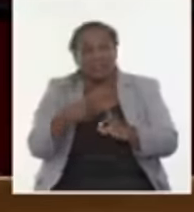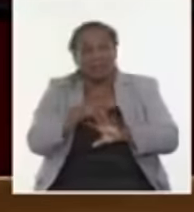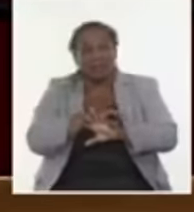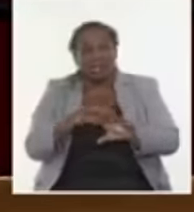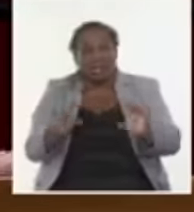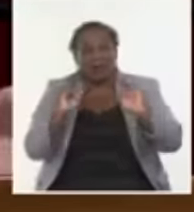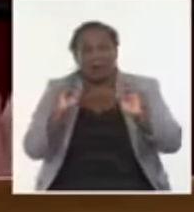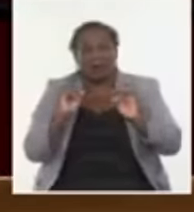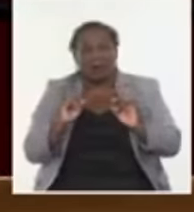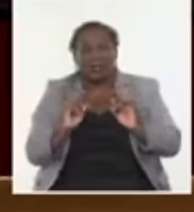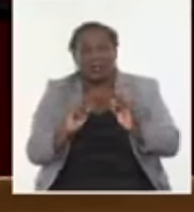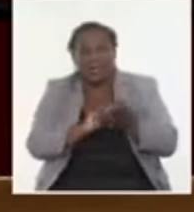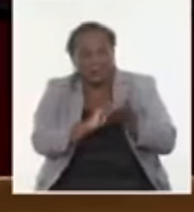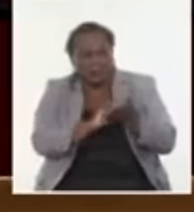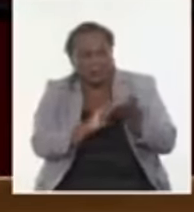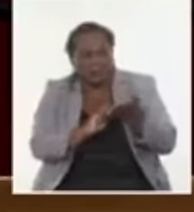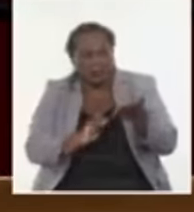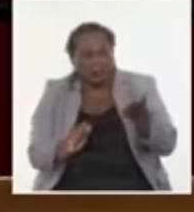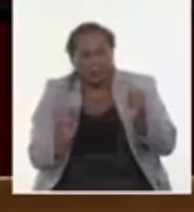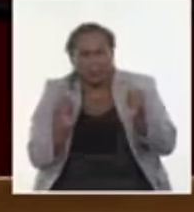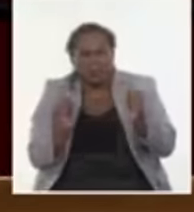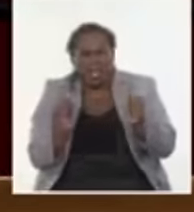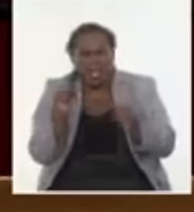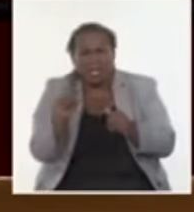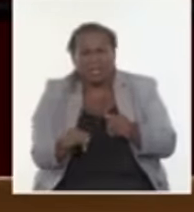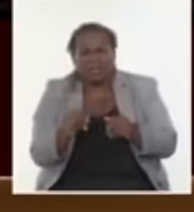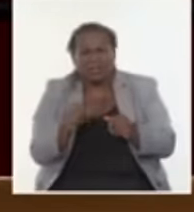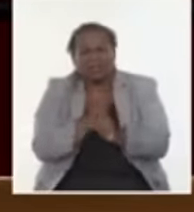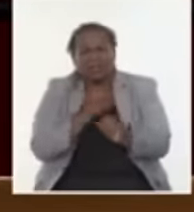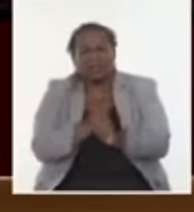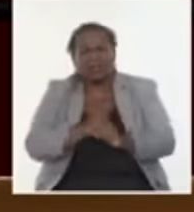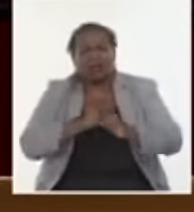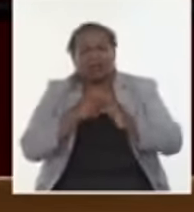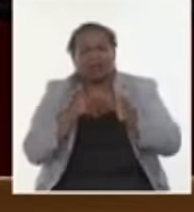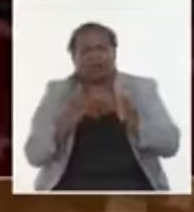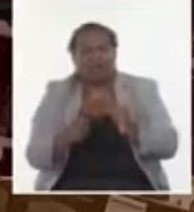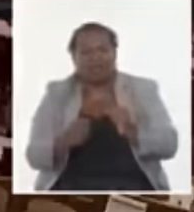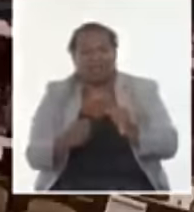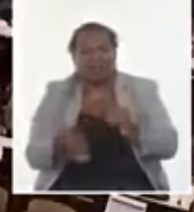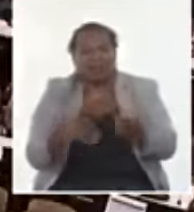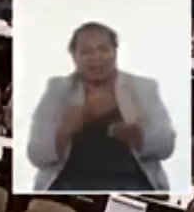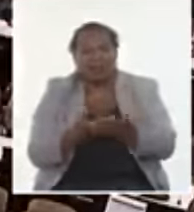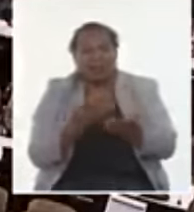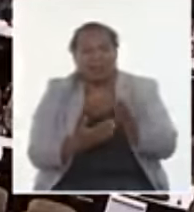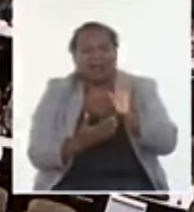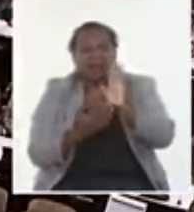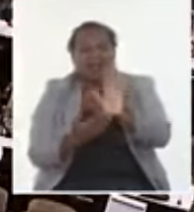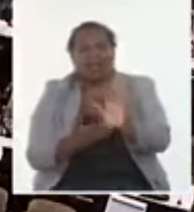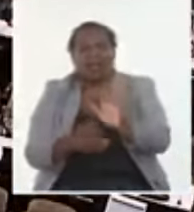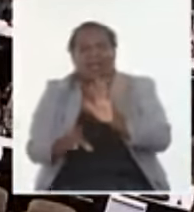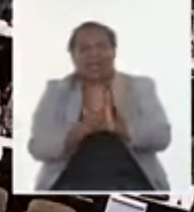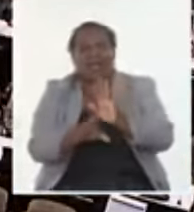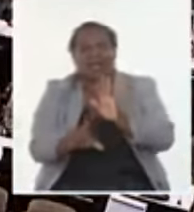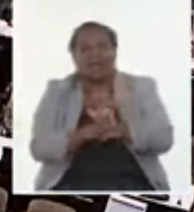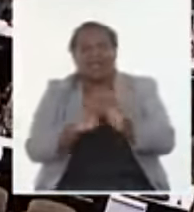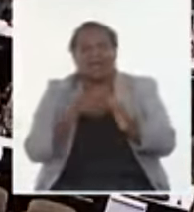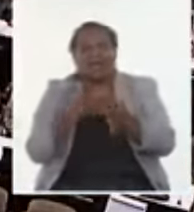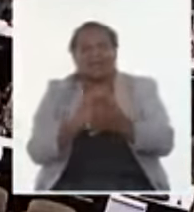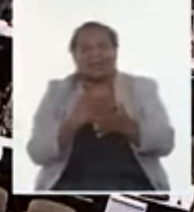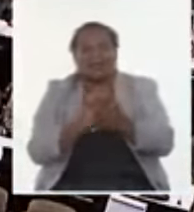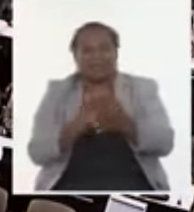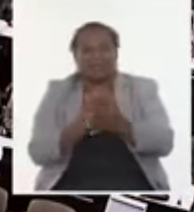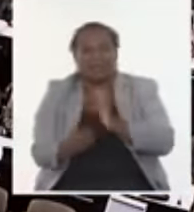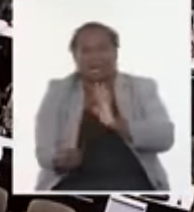política actualizada en detalle y trabajar fuertemente para traer aquí la ley de empresas a la